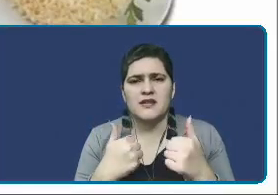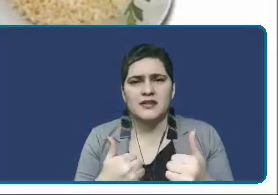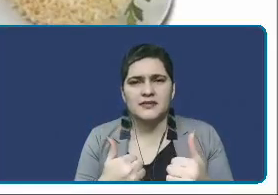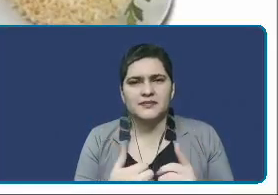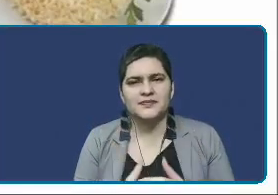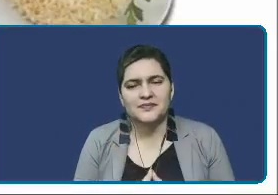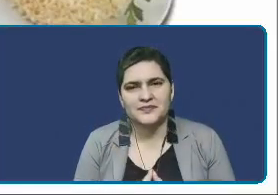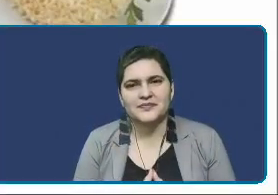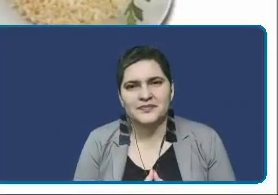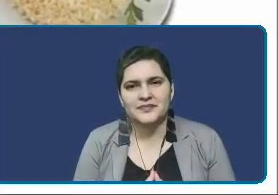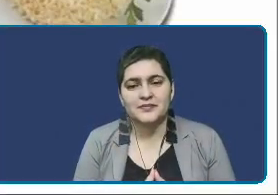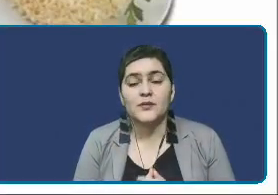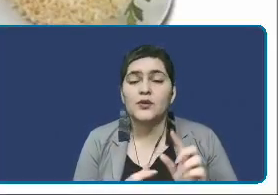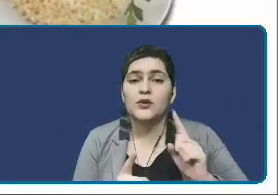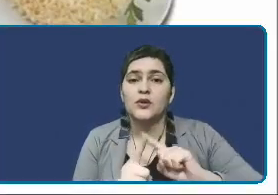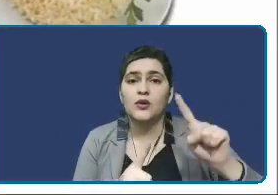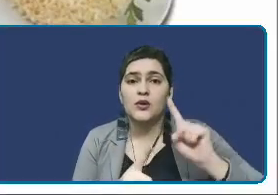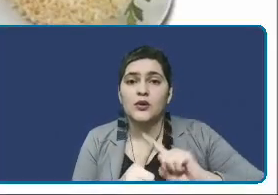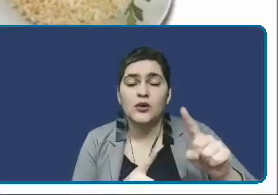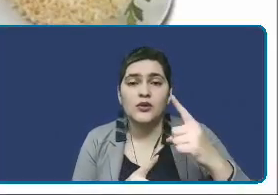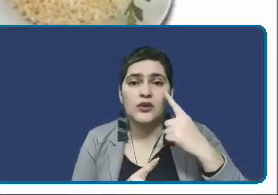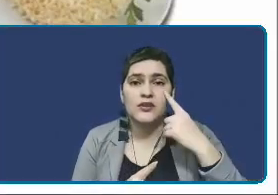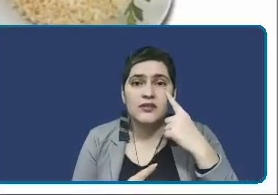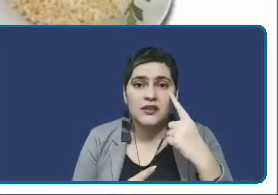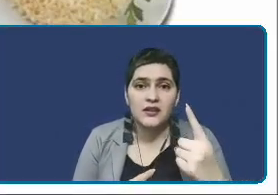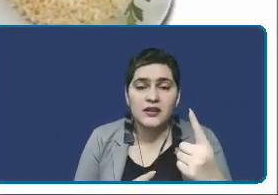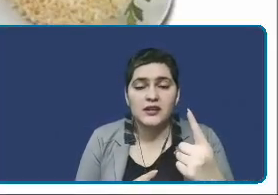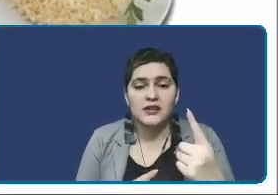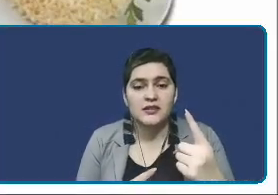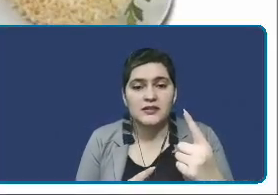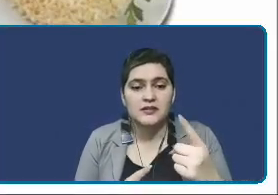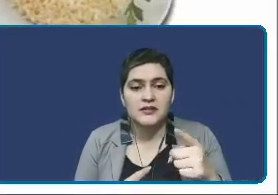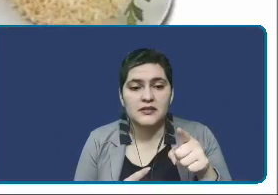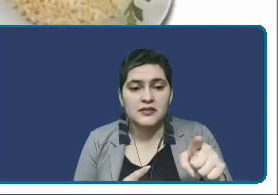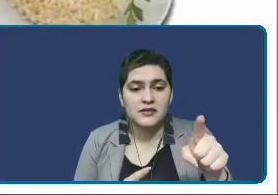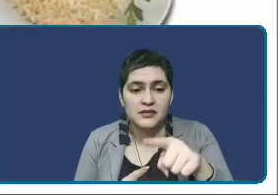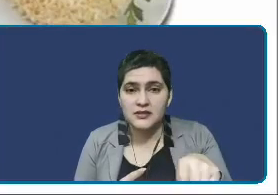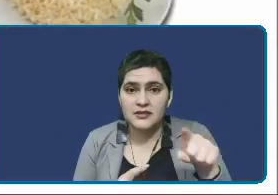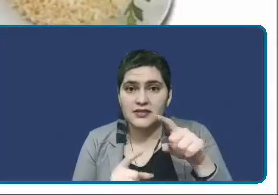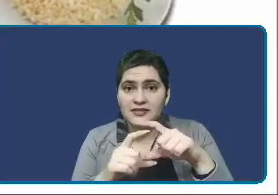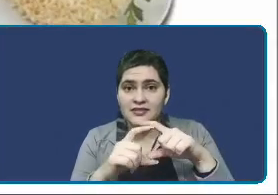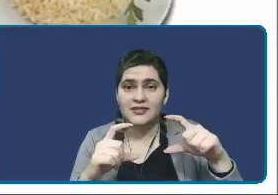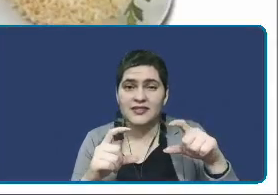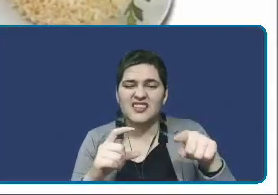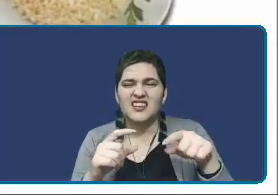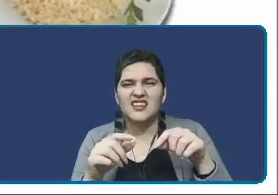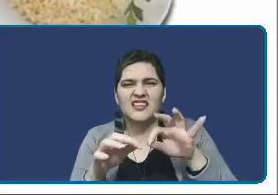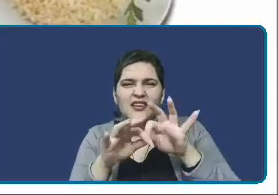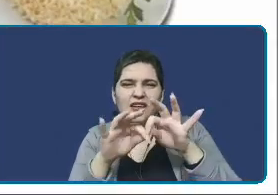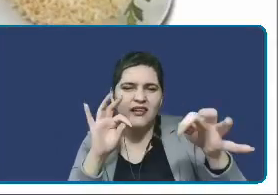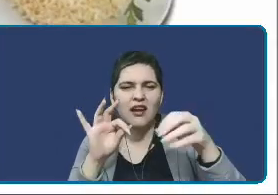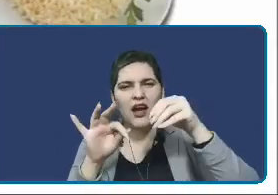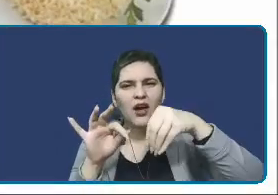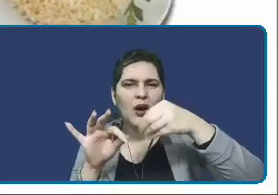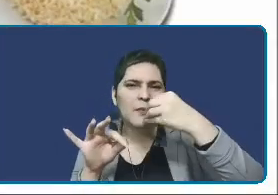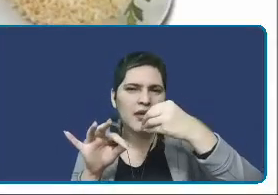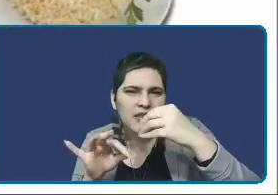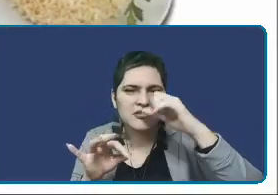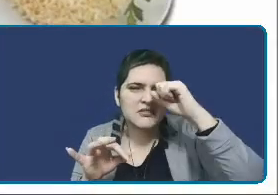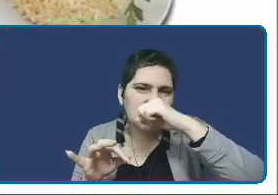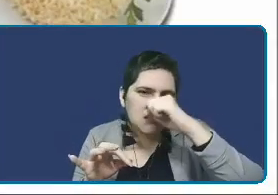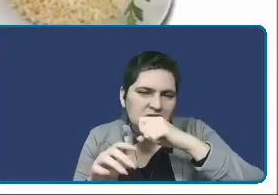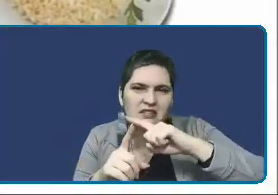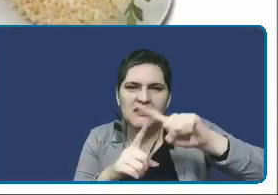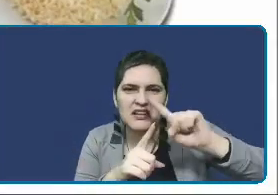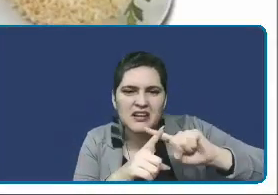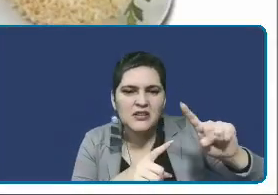Entonces, lo otro que está puesto acá en el extremo de acá es que al preferir estos alimentos que son envasados, o al preferir estos alimentos que son los más neutros,